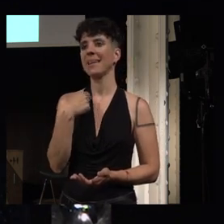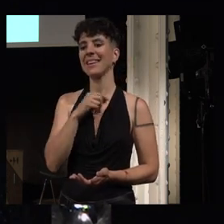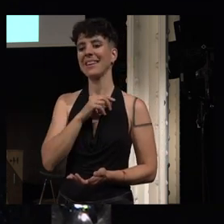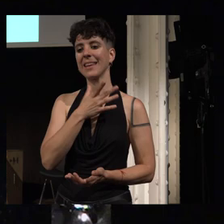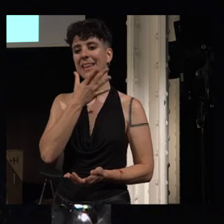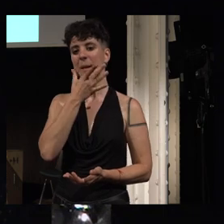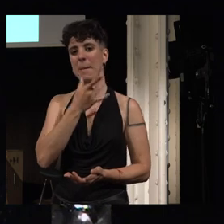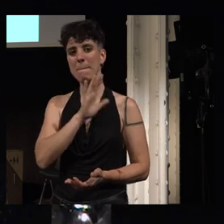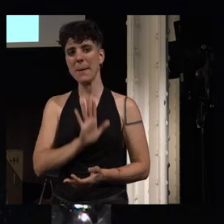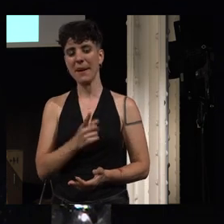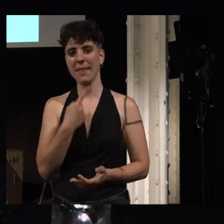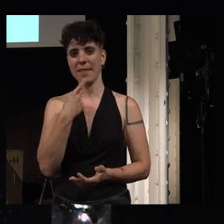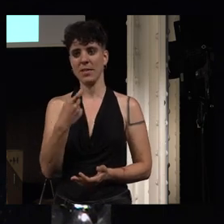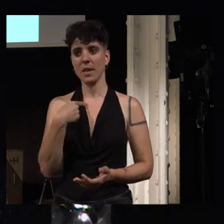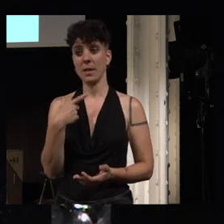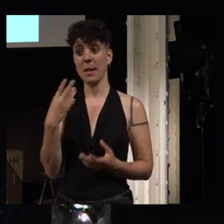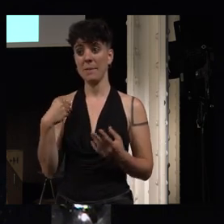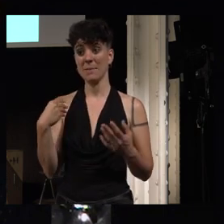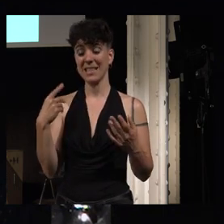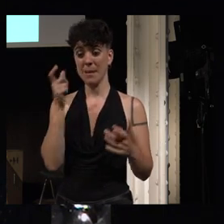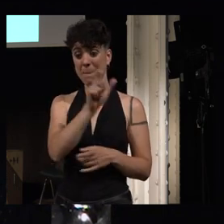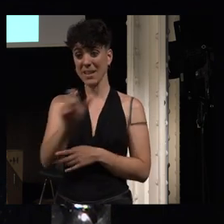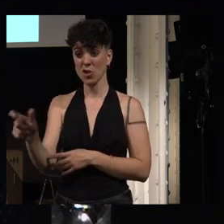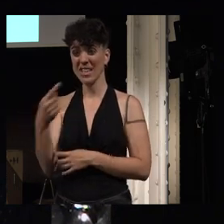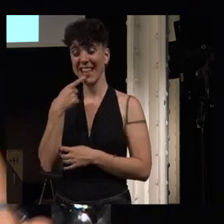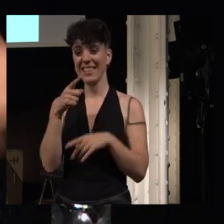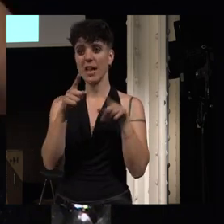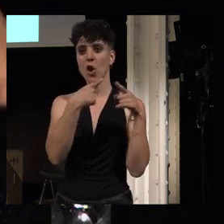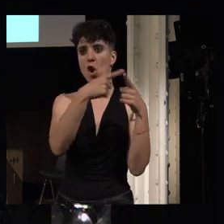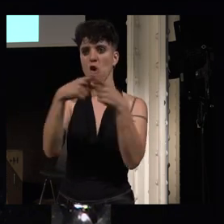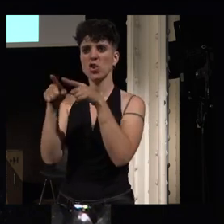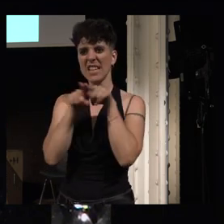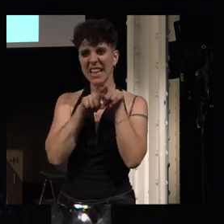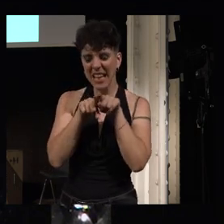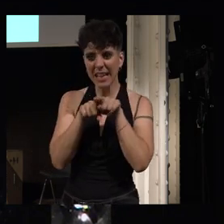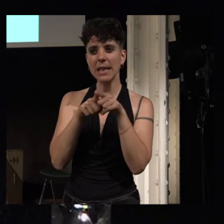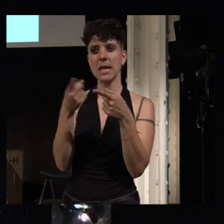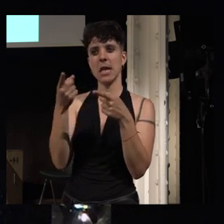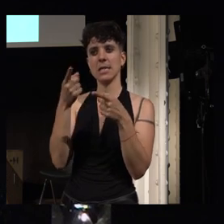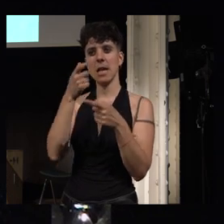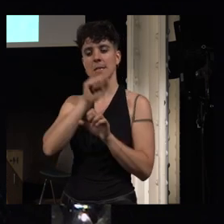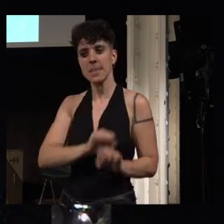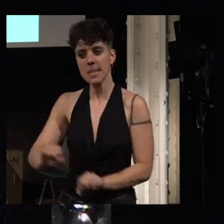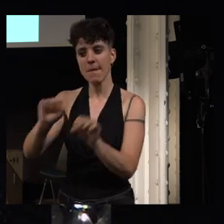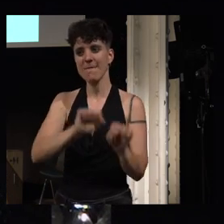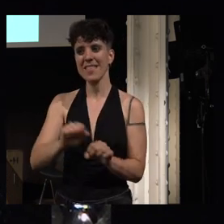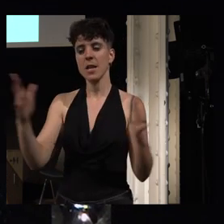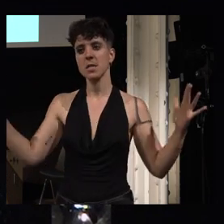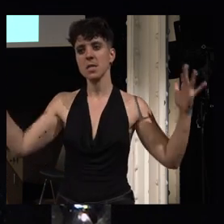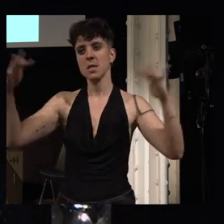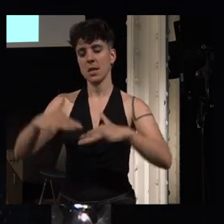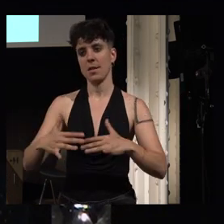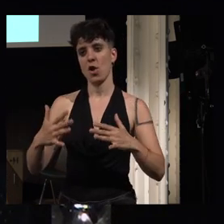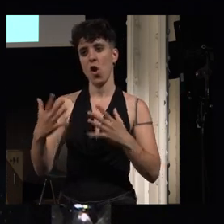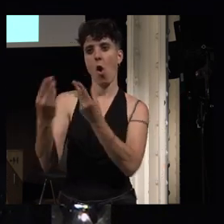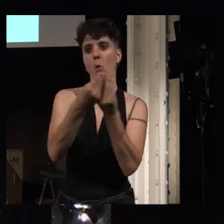joder, tendríamos que juntar a toda esa gente que en algún momento nos hemos cruzado, que dice cosas críticas y difíciles, y las sostiene, y las teníamos que juntar en una jornada. Y entonces cuando